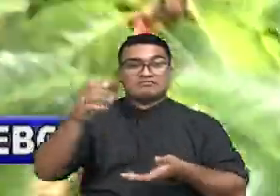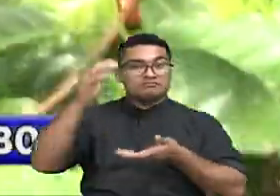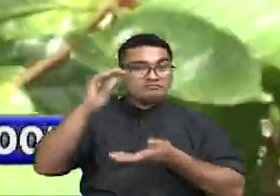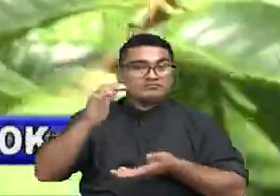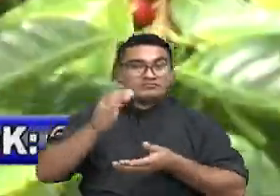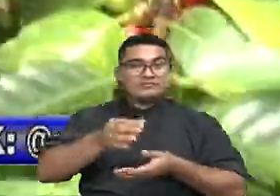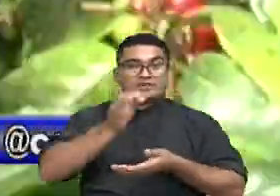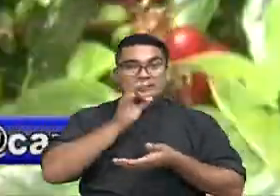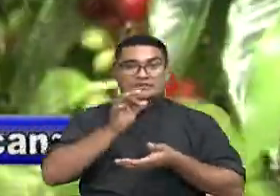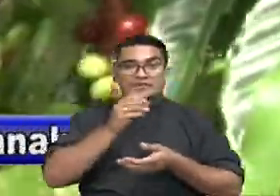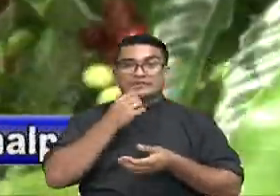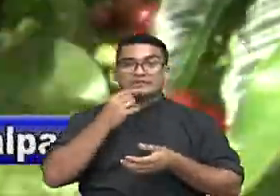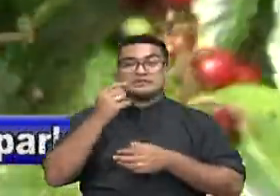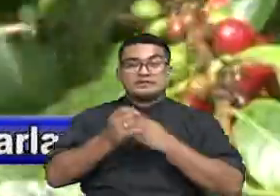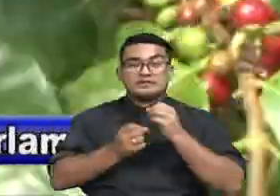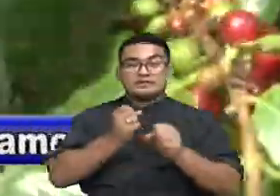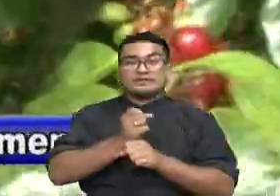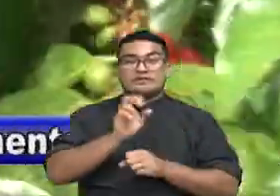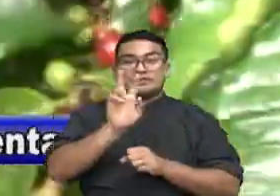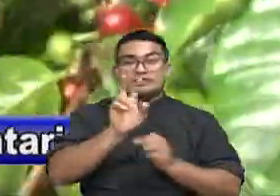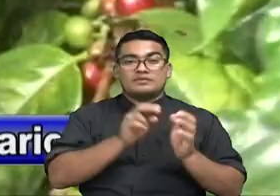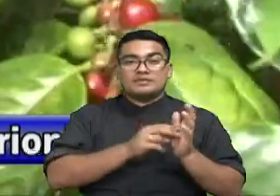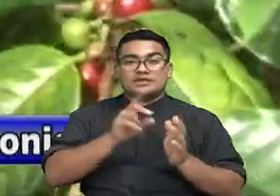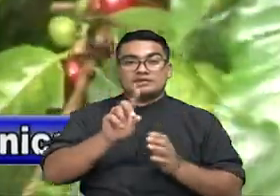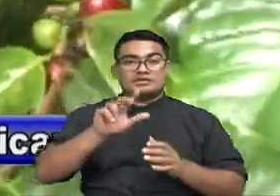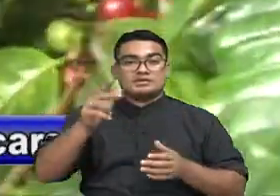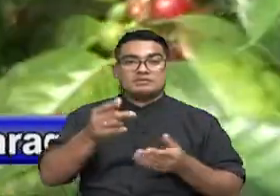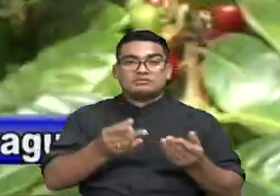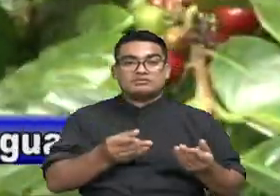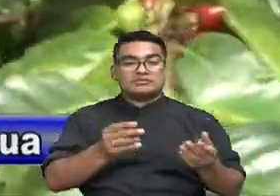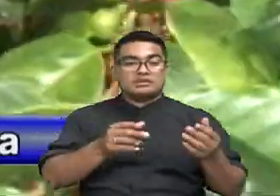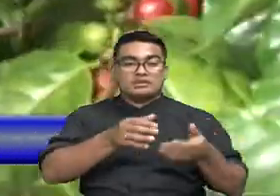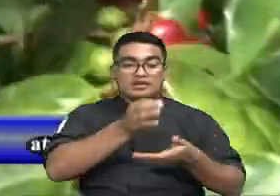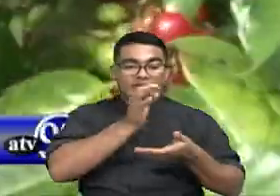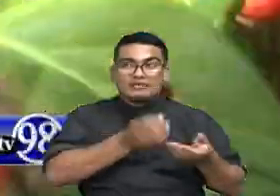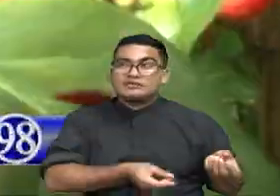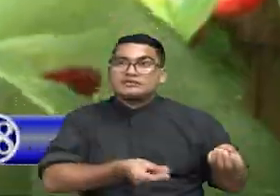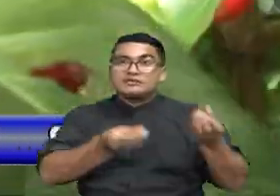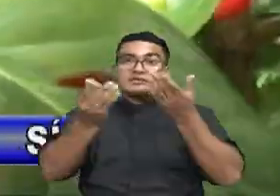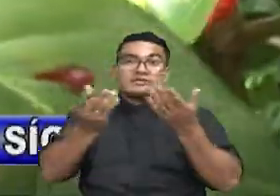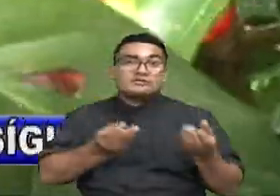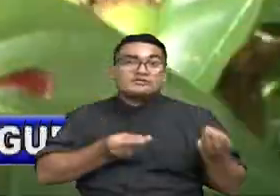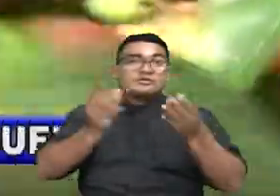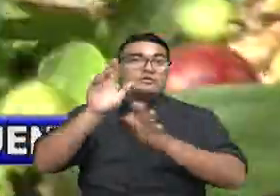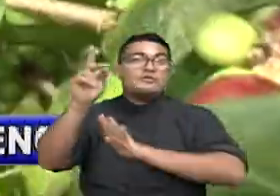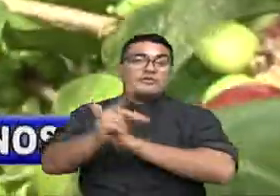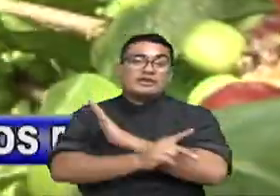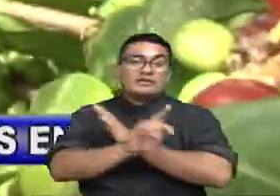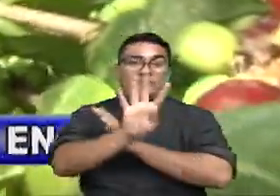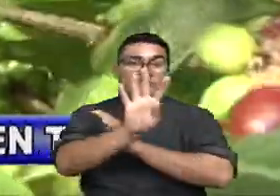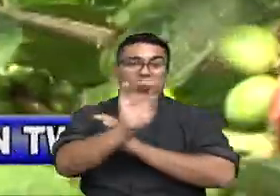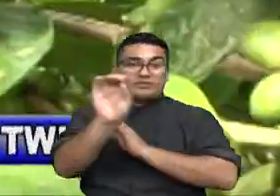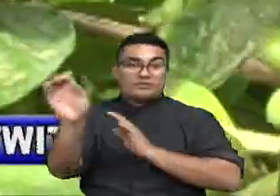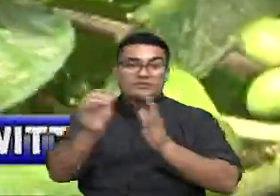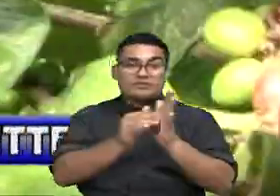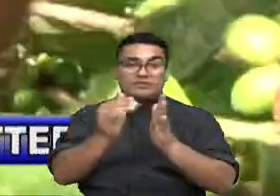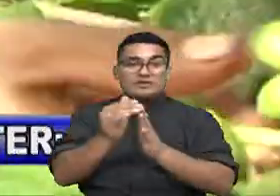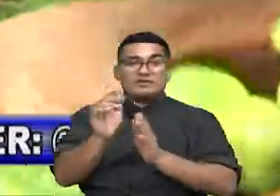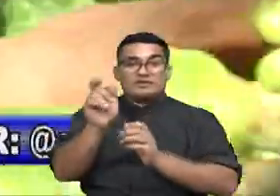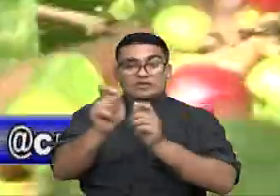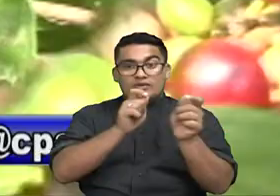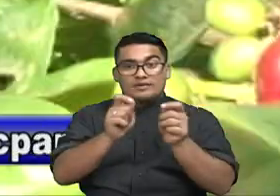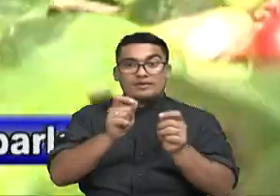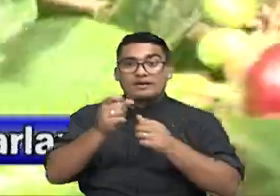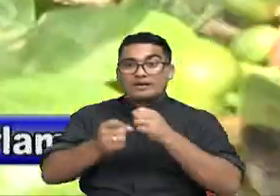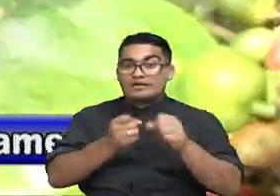café. En el año 2018, las exportaciones de café superaron los 400 millones de dólares. Este año,